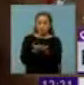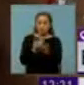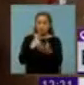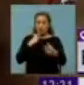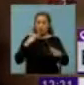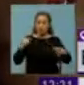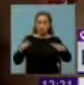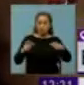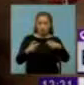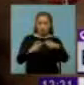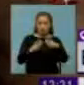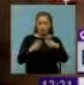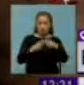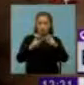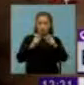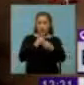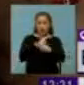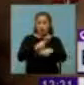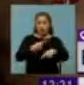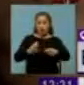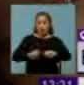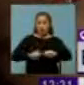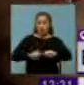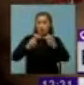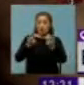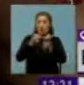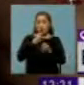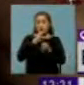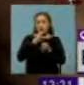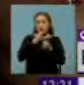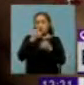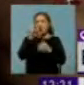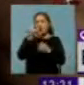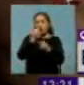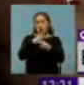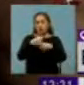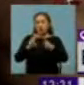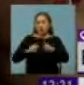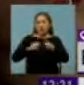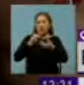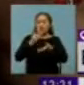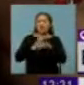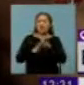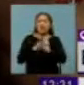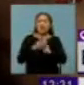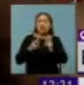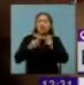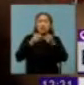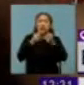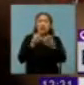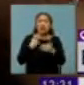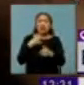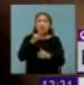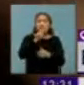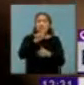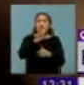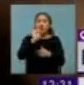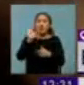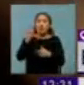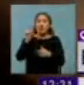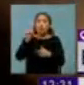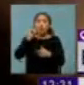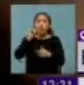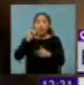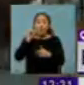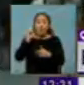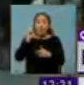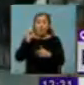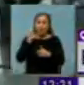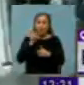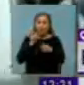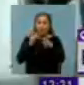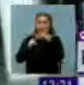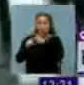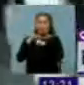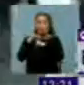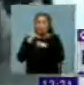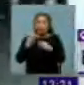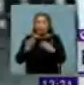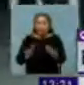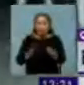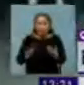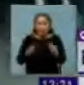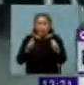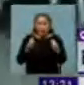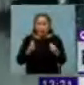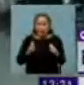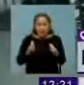concejo deliberante de la donación del rodillo compactador en donde hay una diferencia de casi 200 mil pesos en contra del munícipe no sabemos nosotros